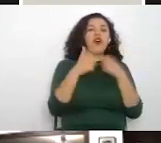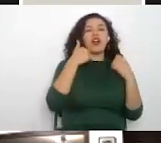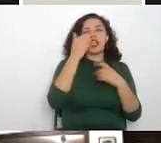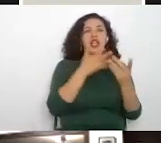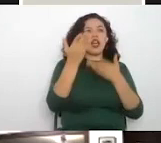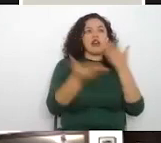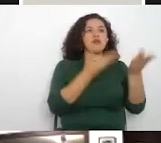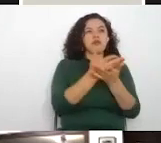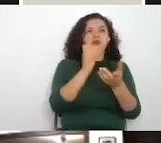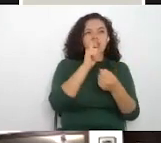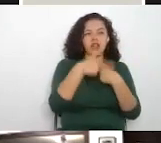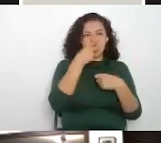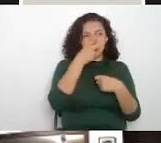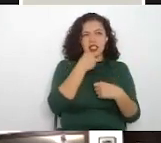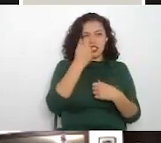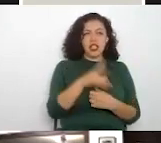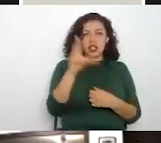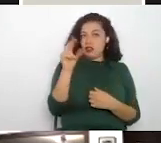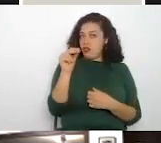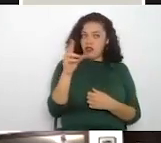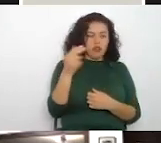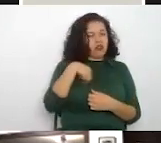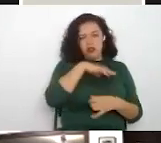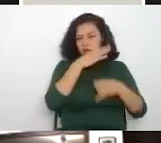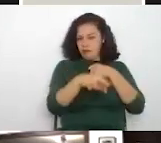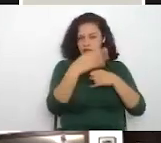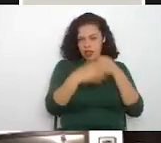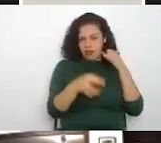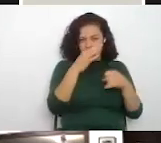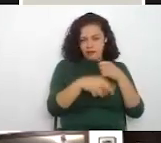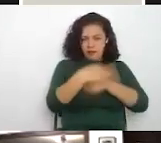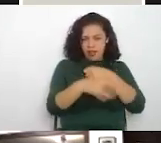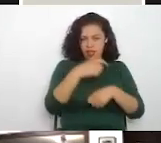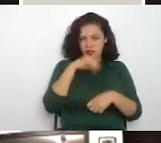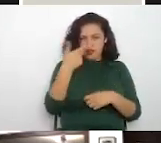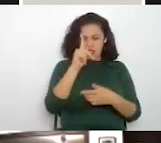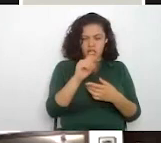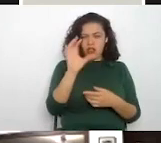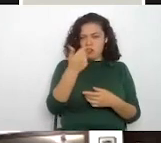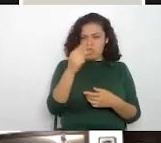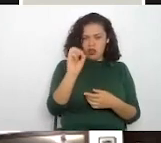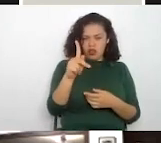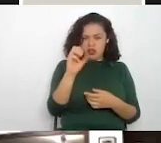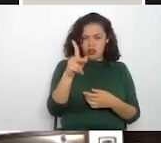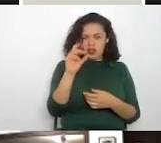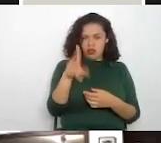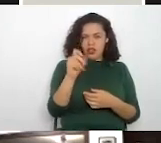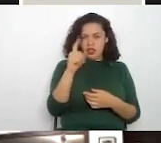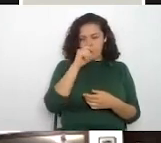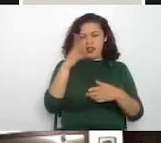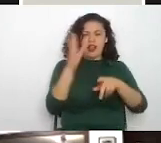algo. Y si no, mientras, déjenme ver acá, hay alguien en el chat, ok, también se están